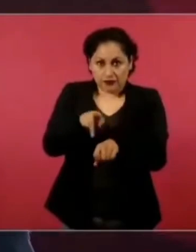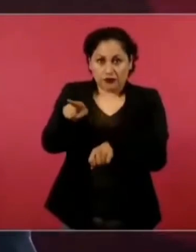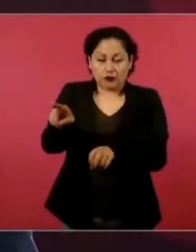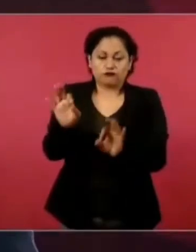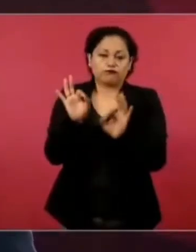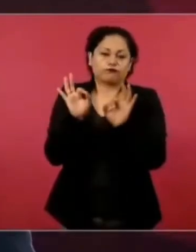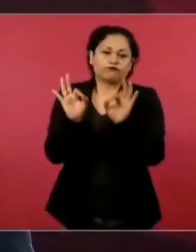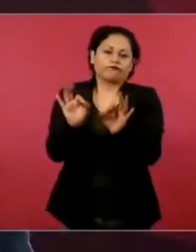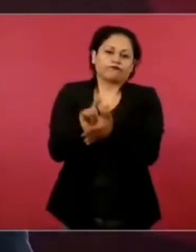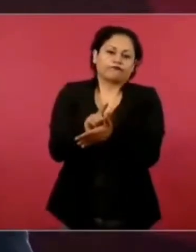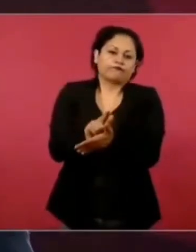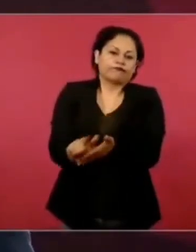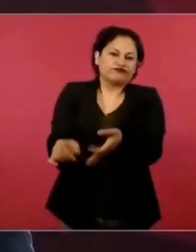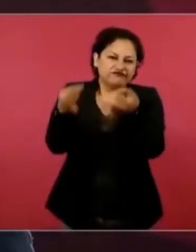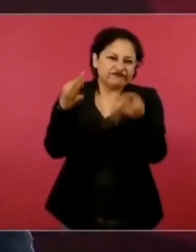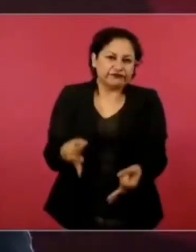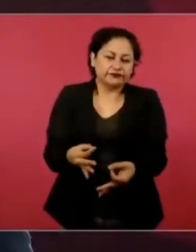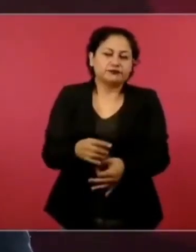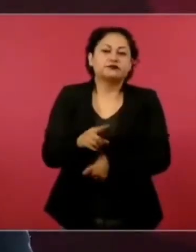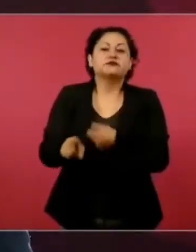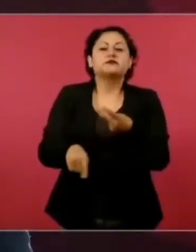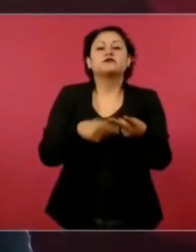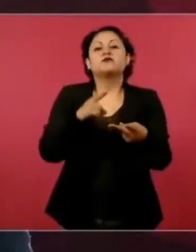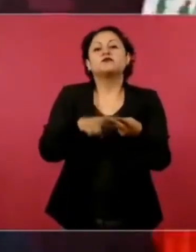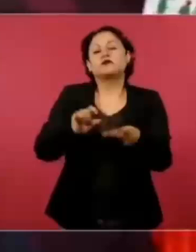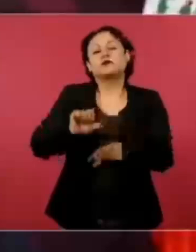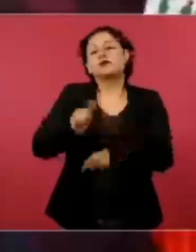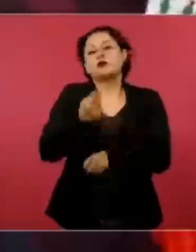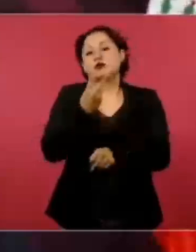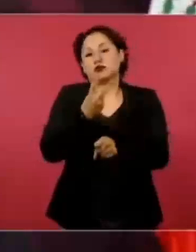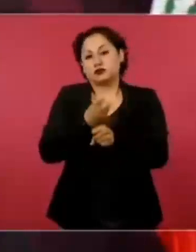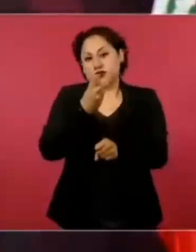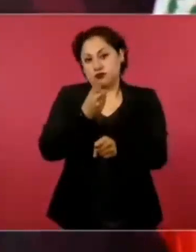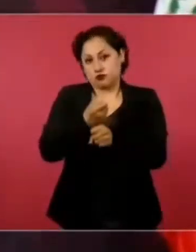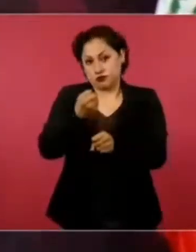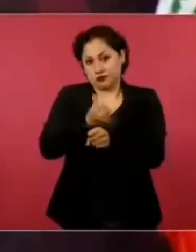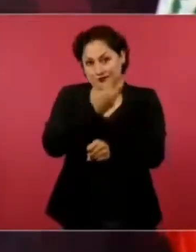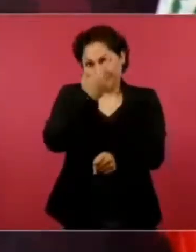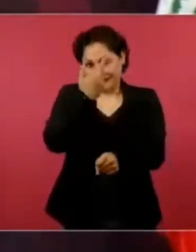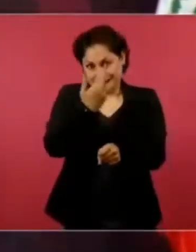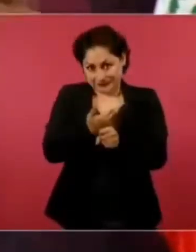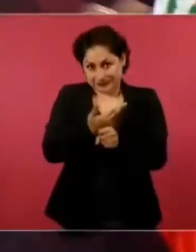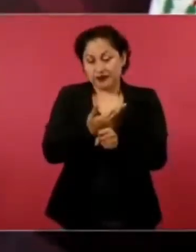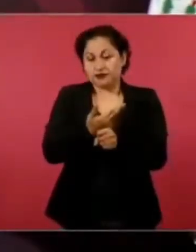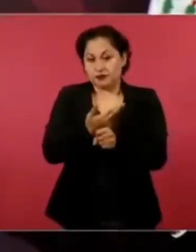Y el subsecretario de Egresos, Juan Pablo Devoto,